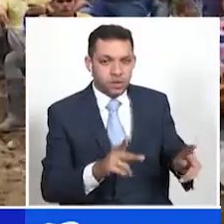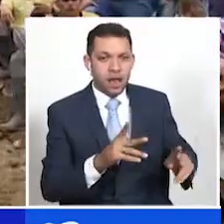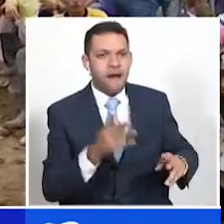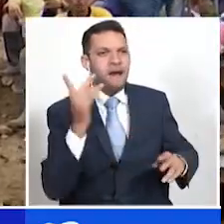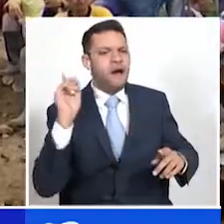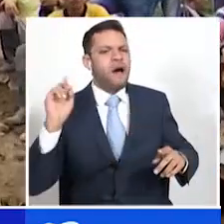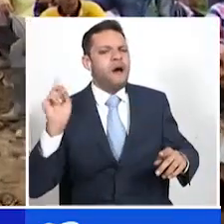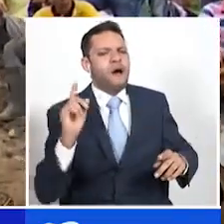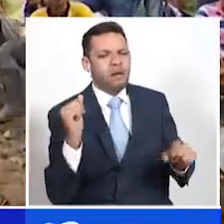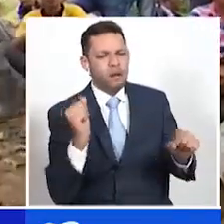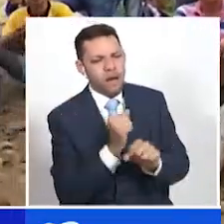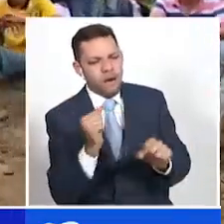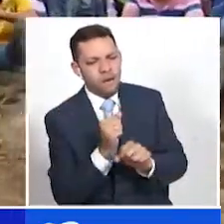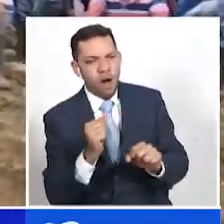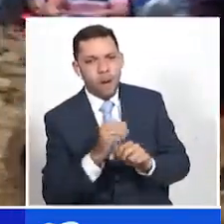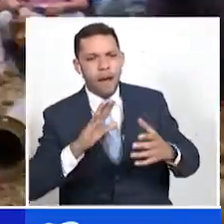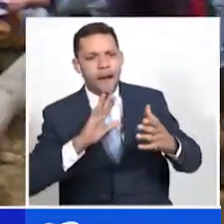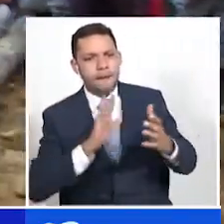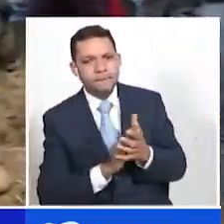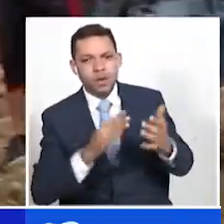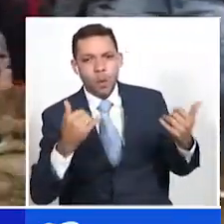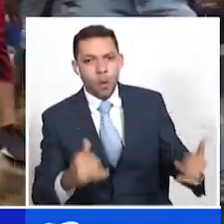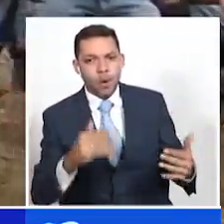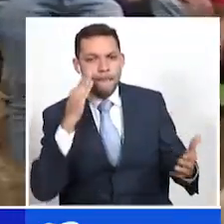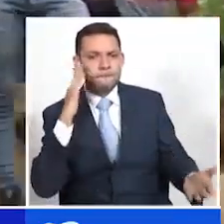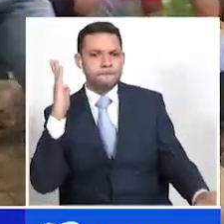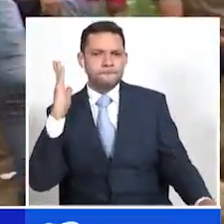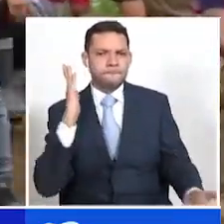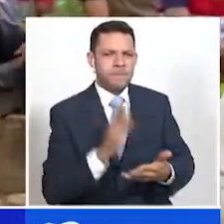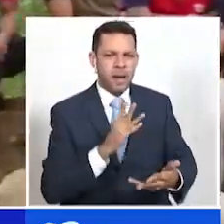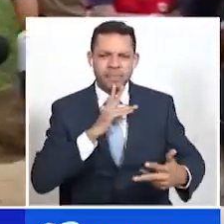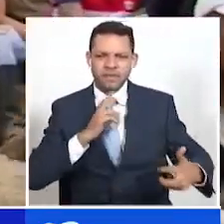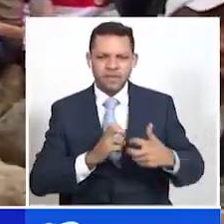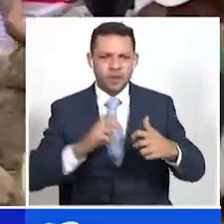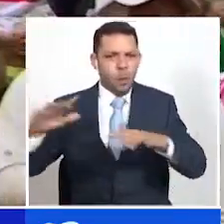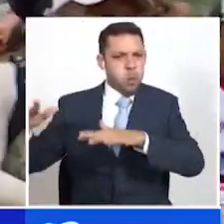trabajar todos los días, que los han visto